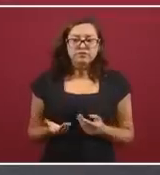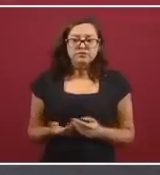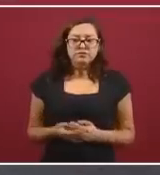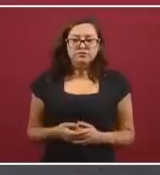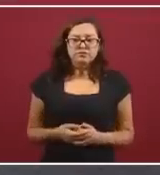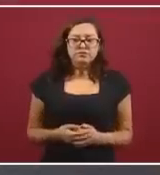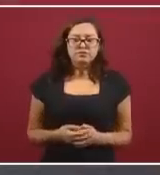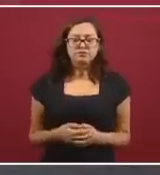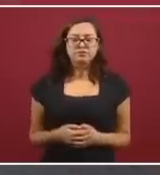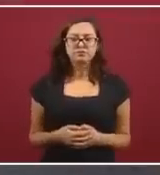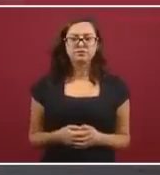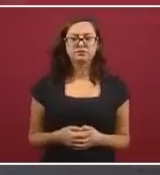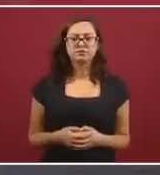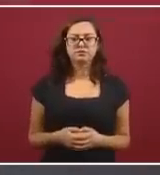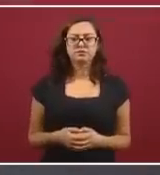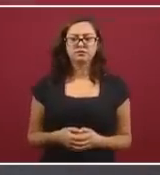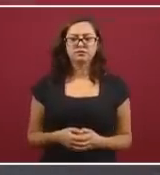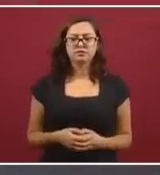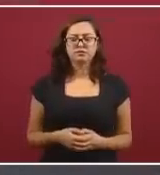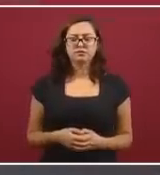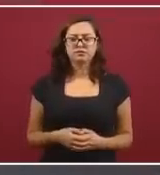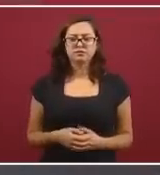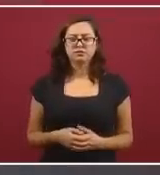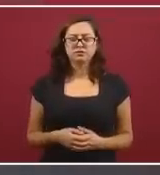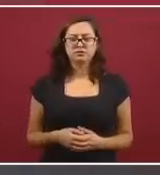en los exámenes hay